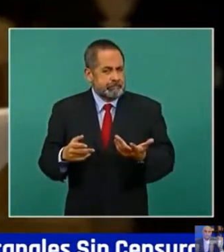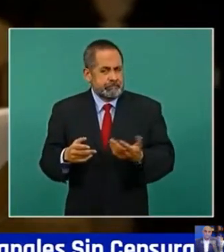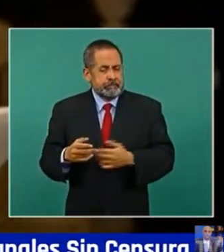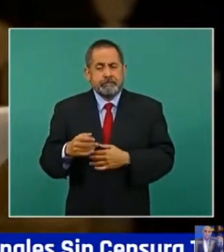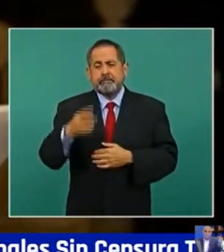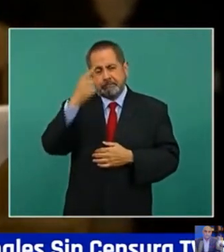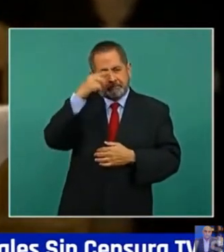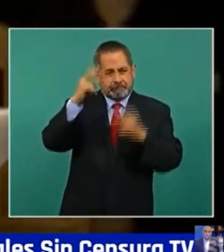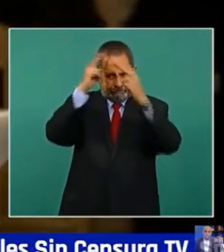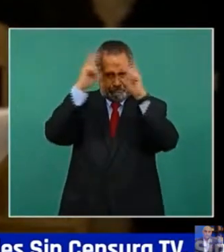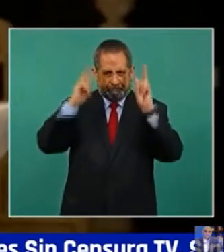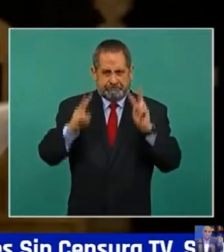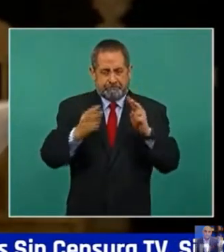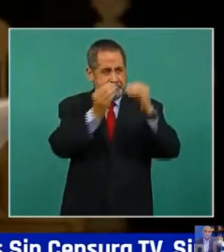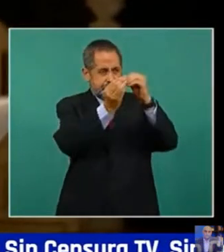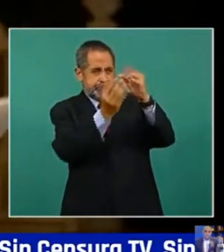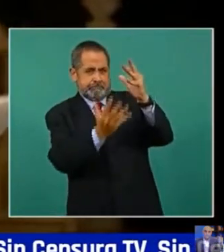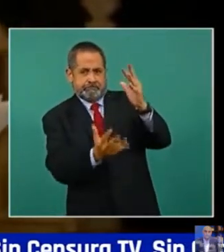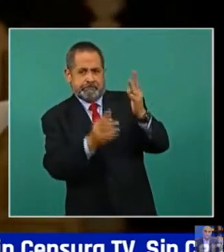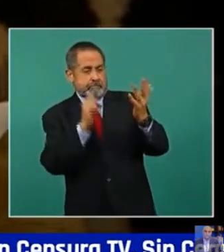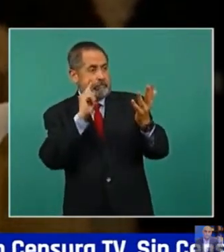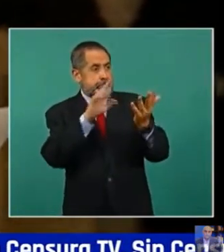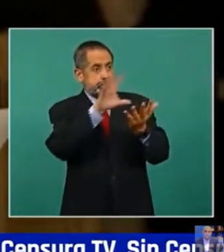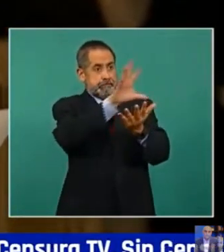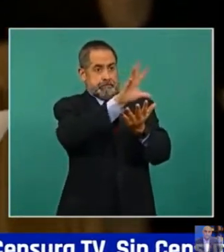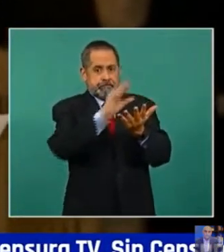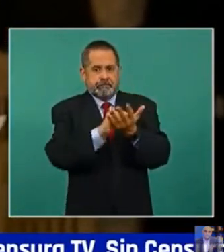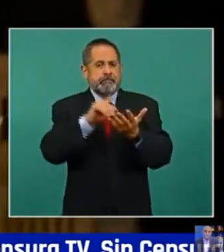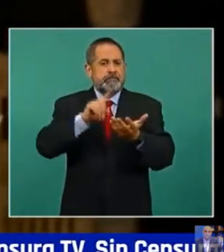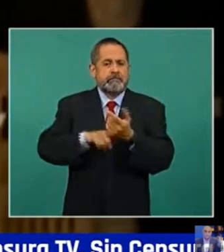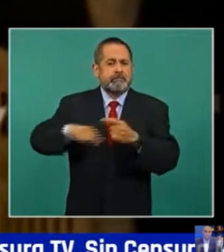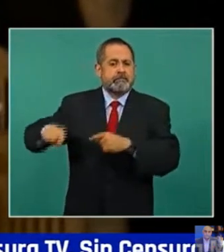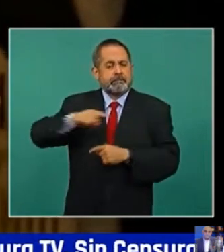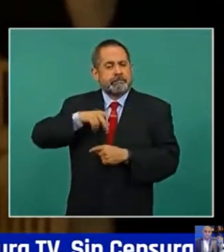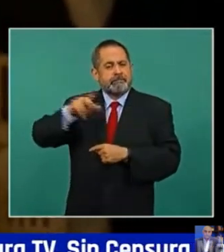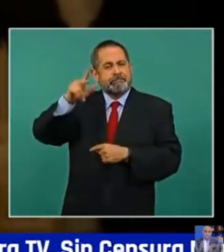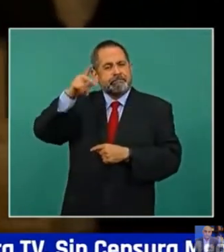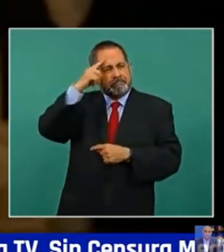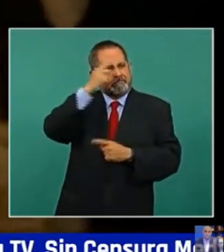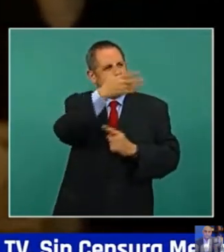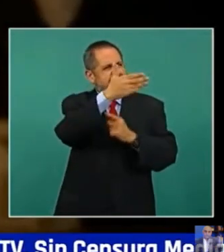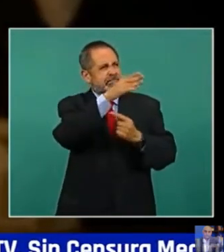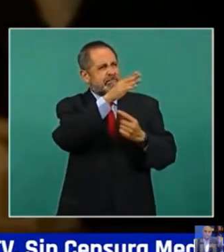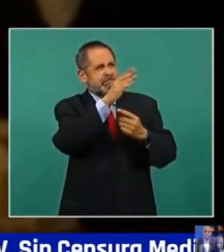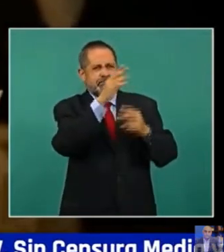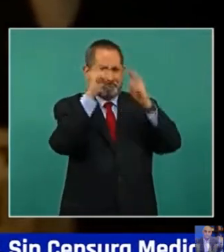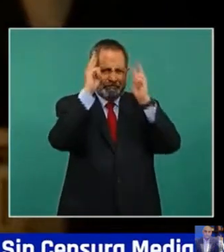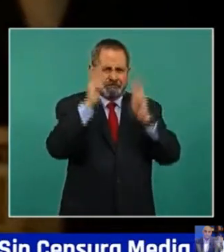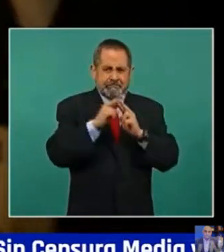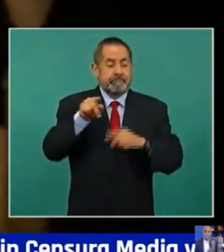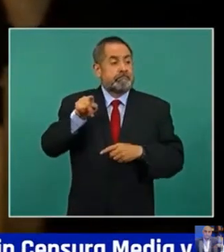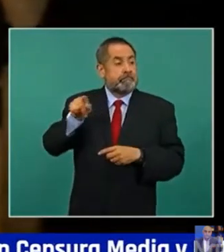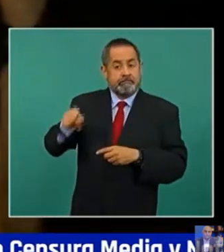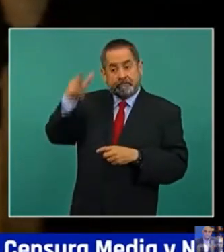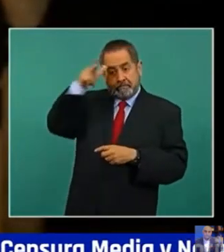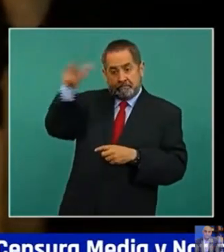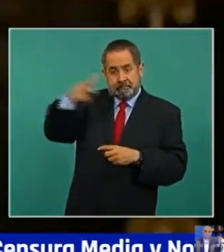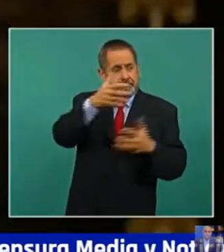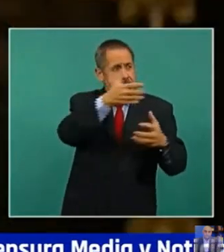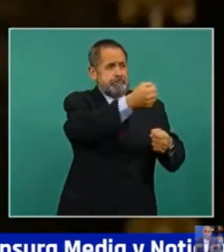de la Virgen de Guadalupe tomada por el Padre Hidalgo del santuario de